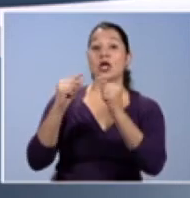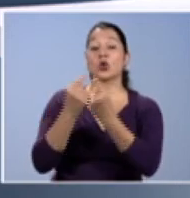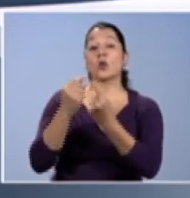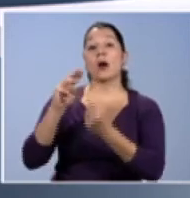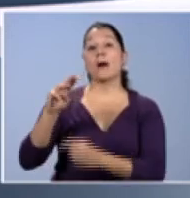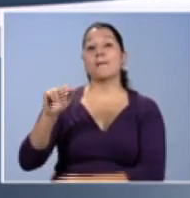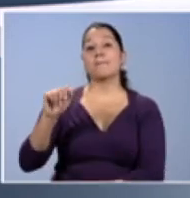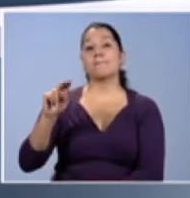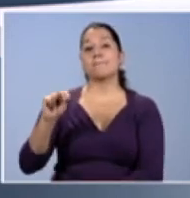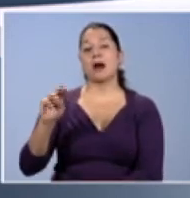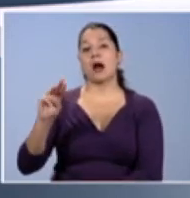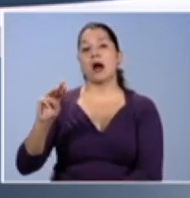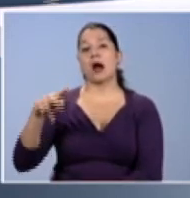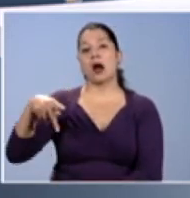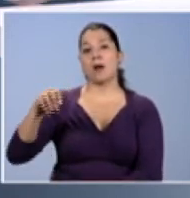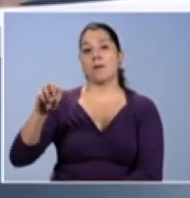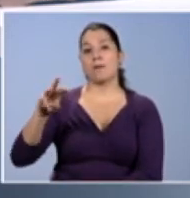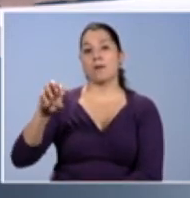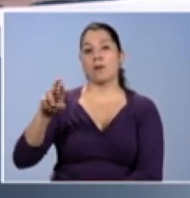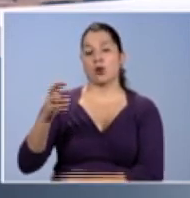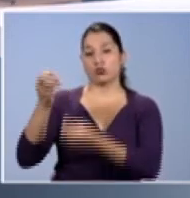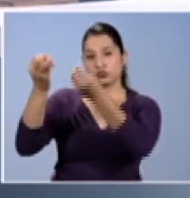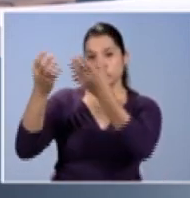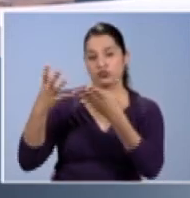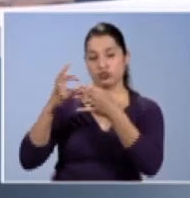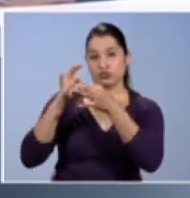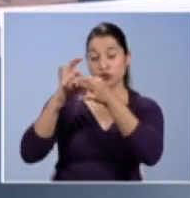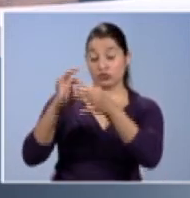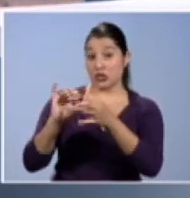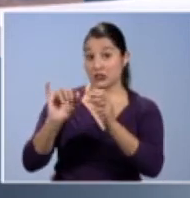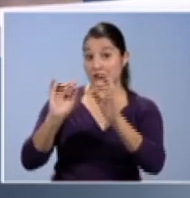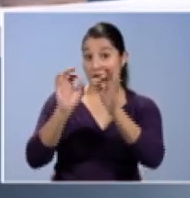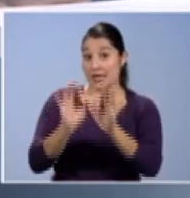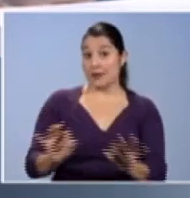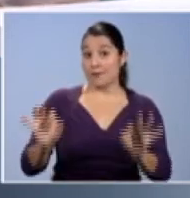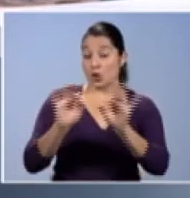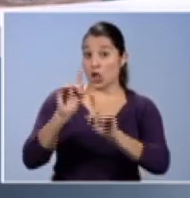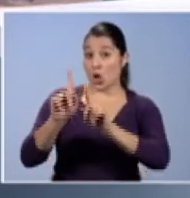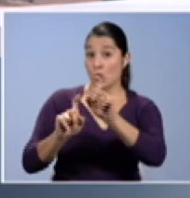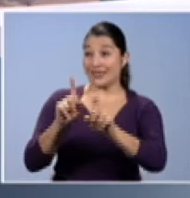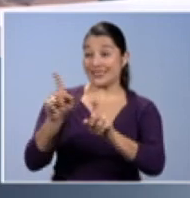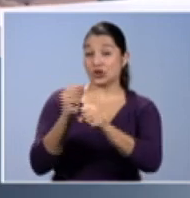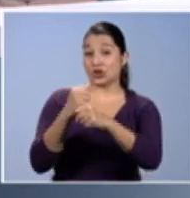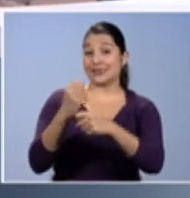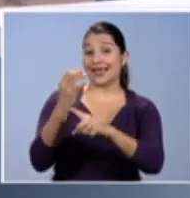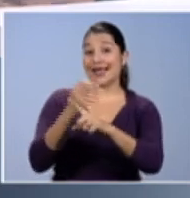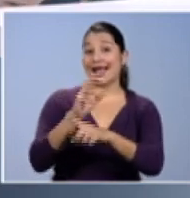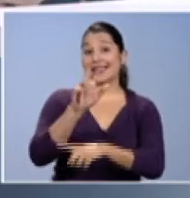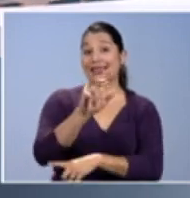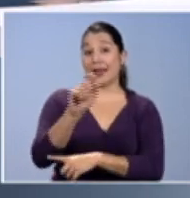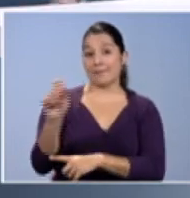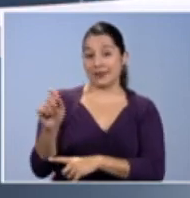Manpower, quien nos brindaba pues aportes acerca de esta importante encuesta que ellos realizan cada trimestre